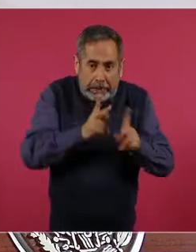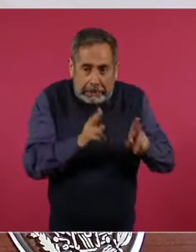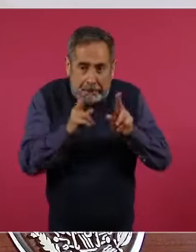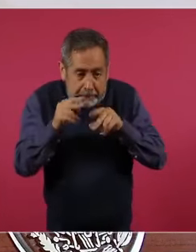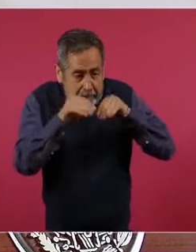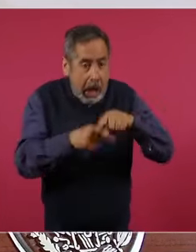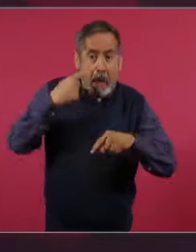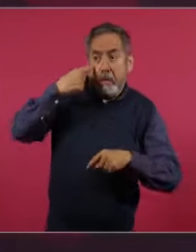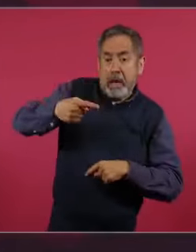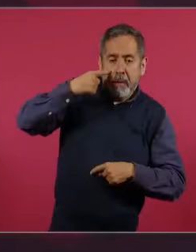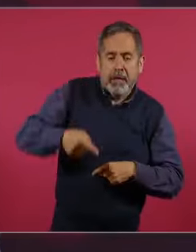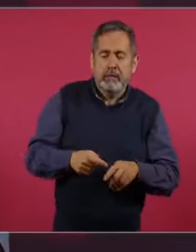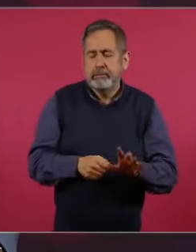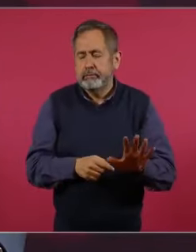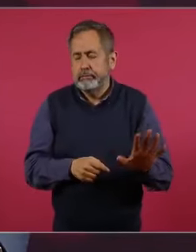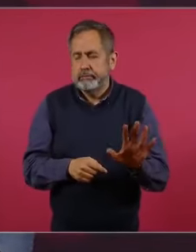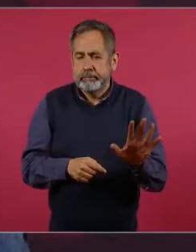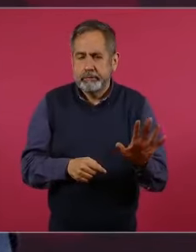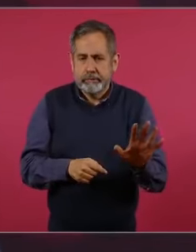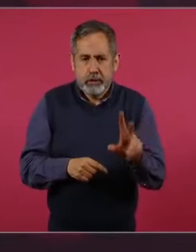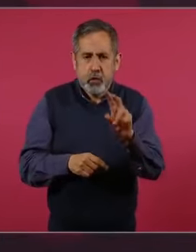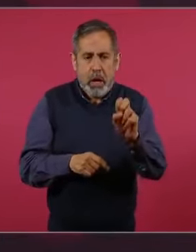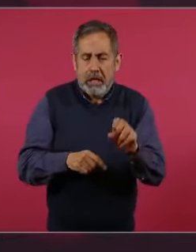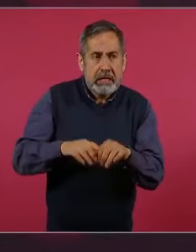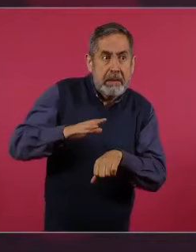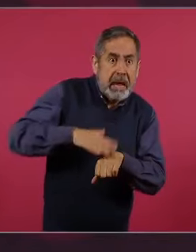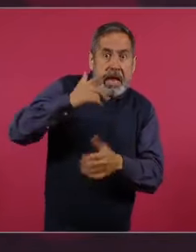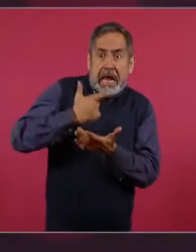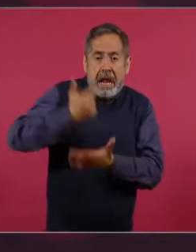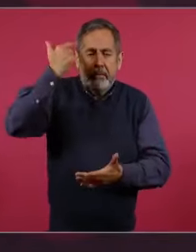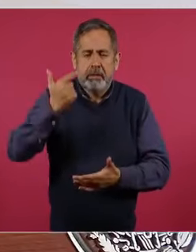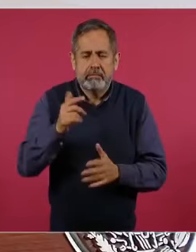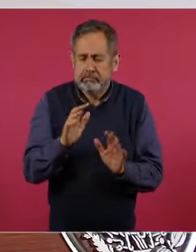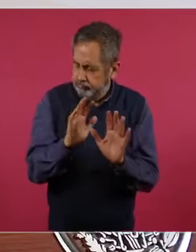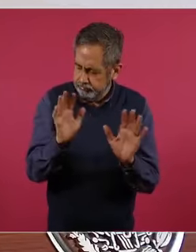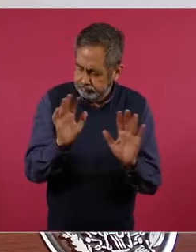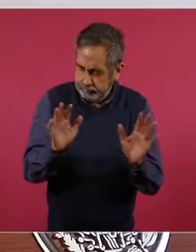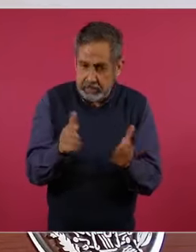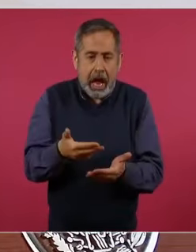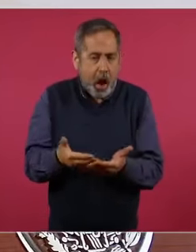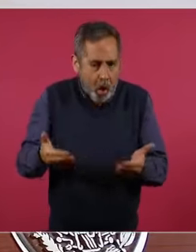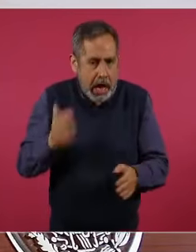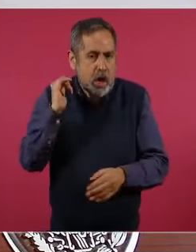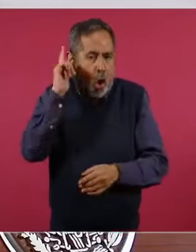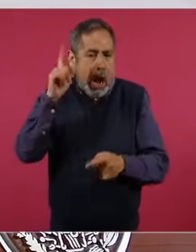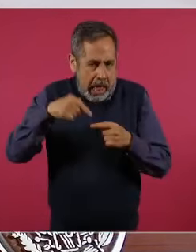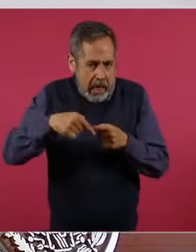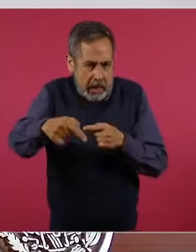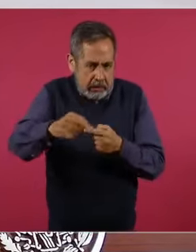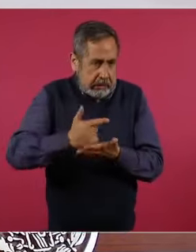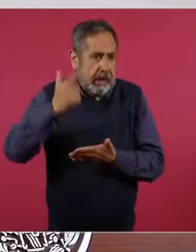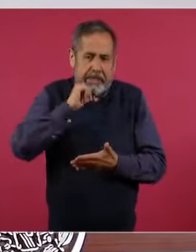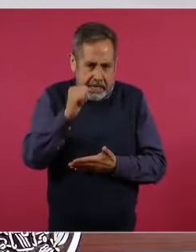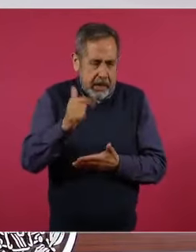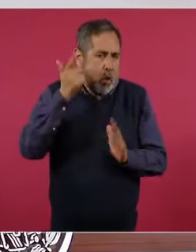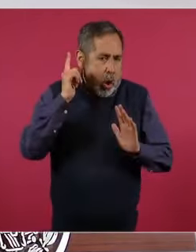Entonces, no es un asunto mayor. O sea, hasta ahora, y ojalá,